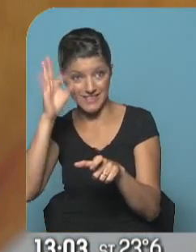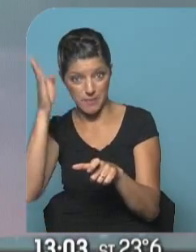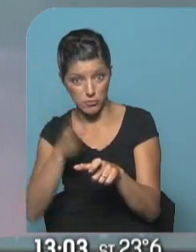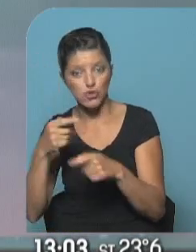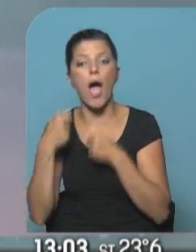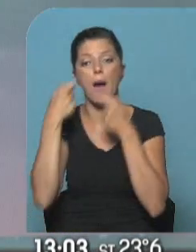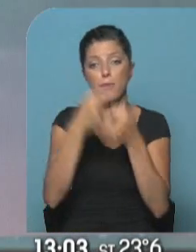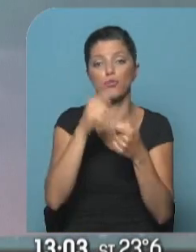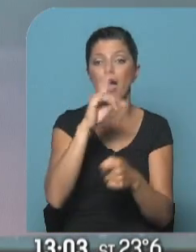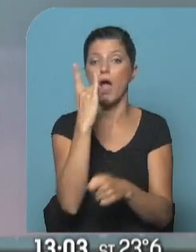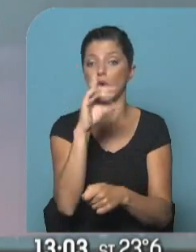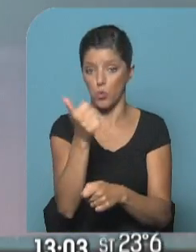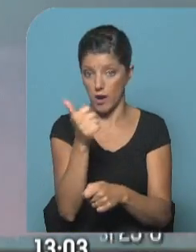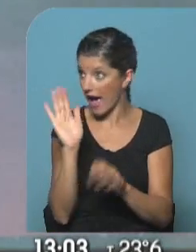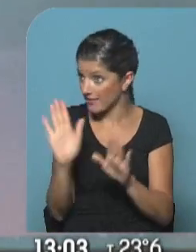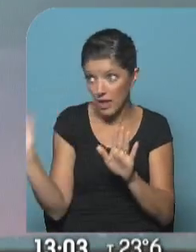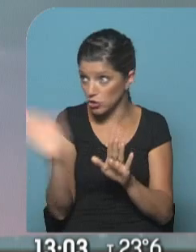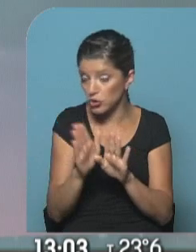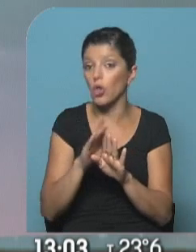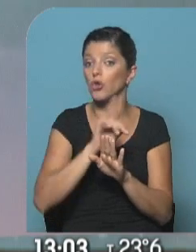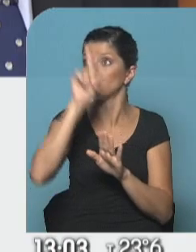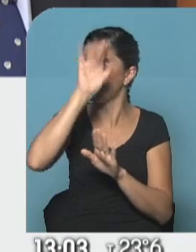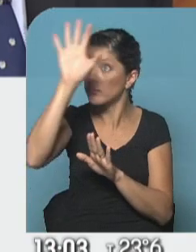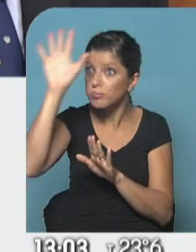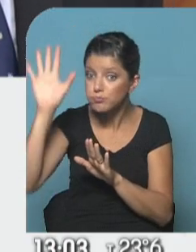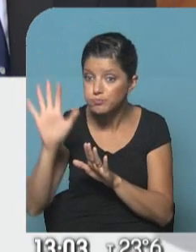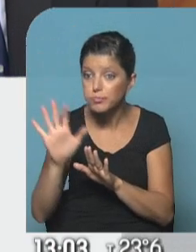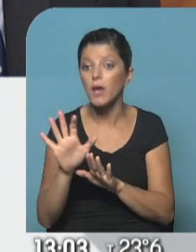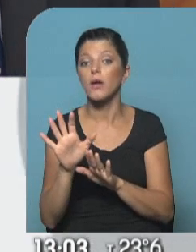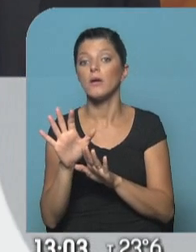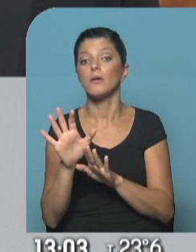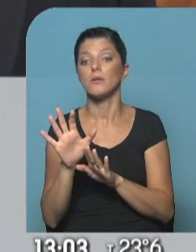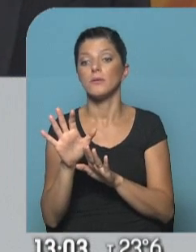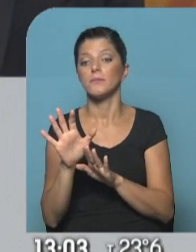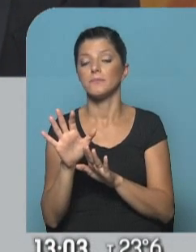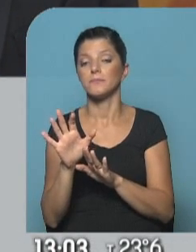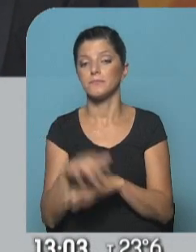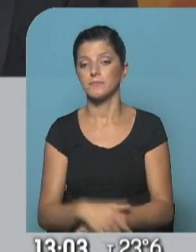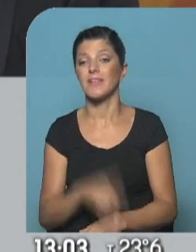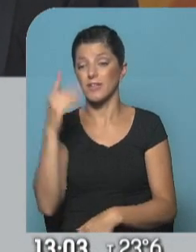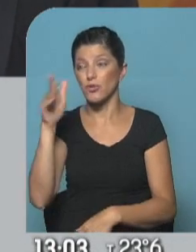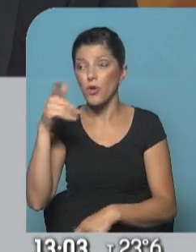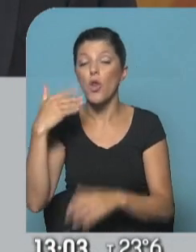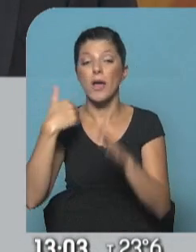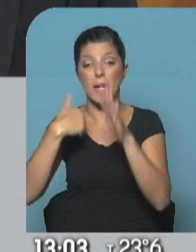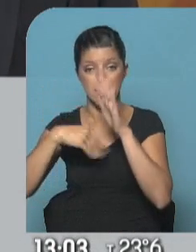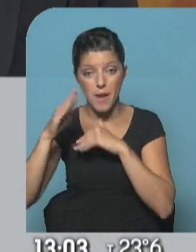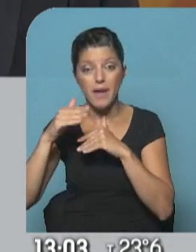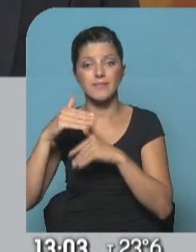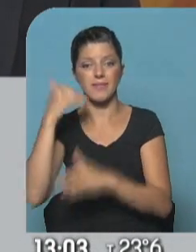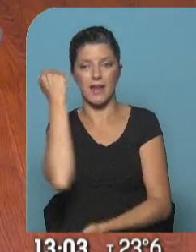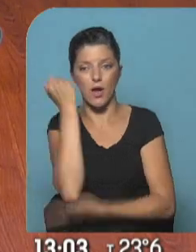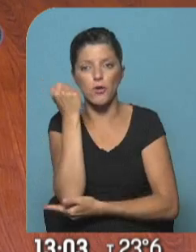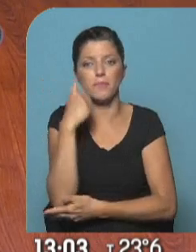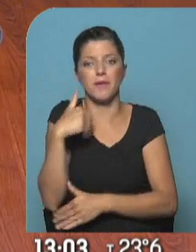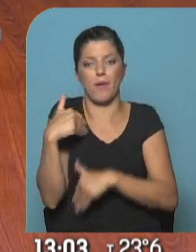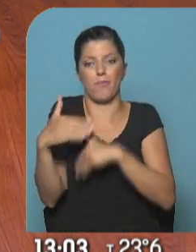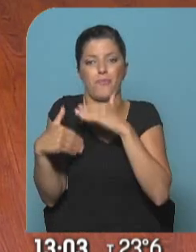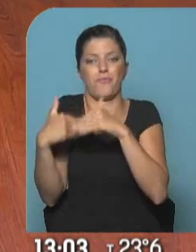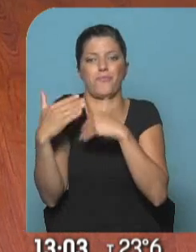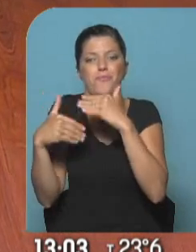y Bolsonaro, Lula gana, está adelante, pero principalmente en las clases más bajas y que no